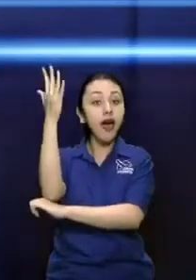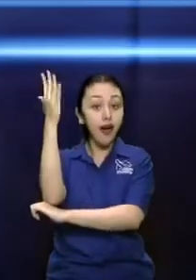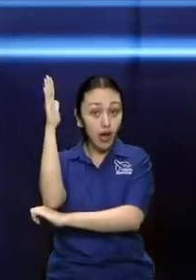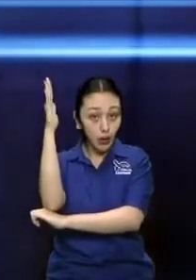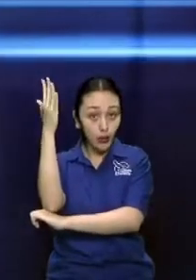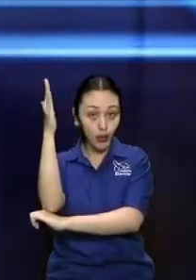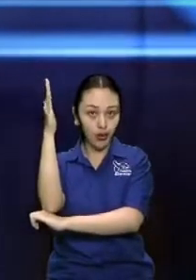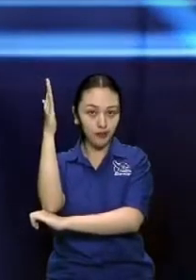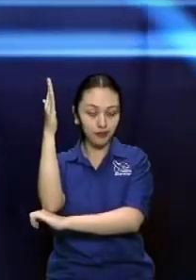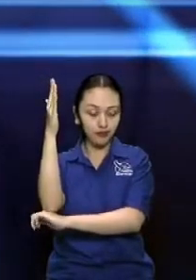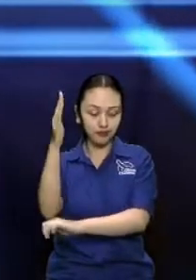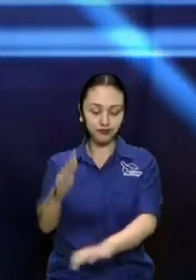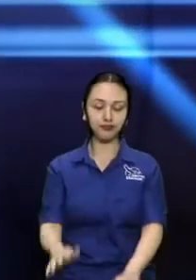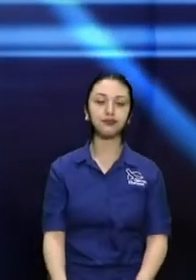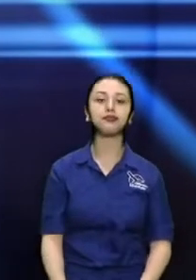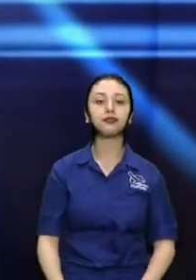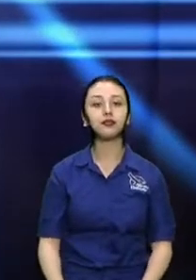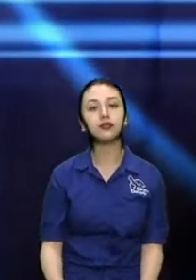Se lo va a poner de otra manera.